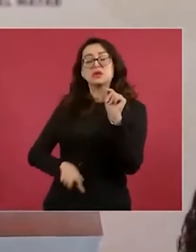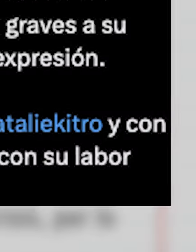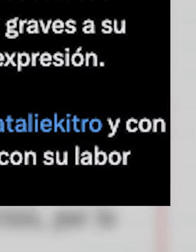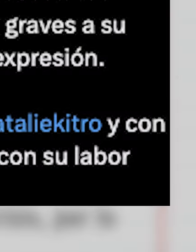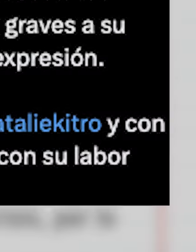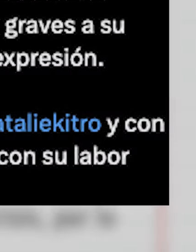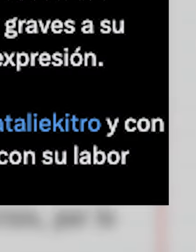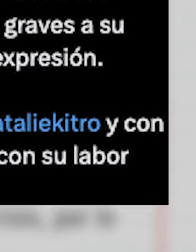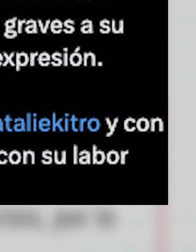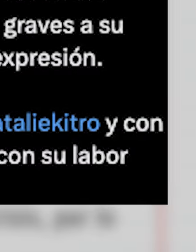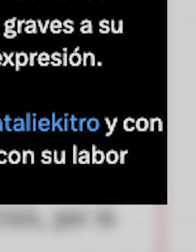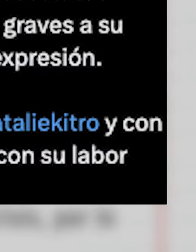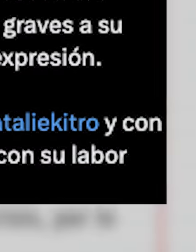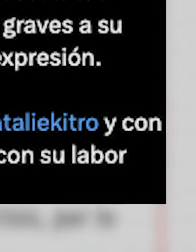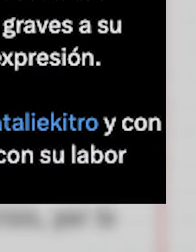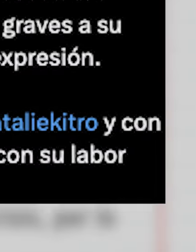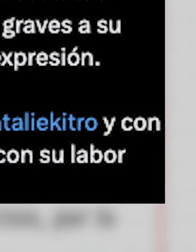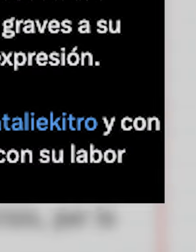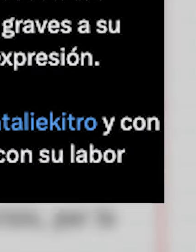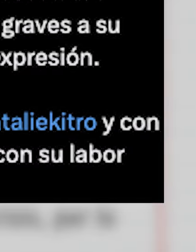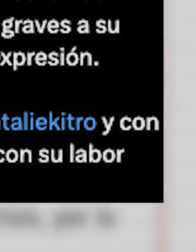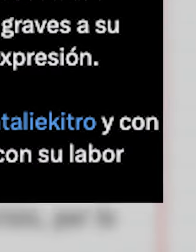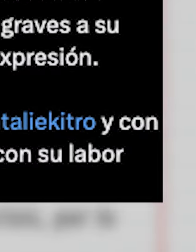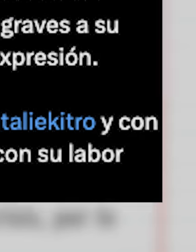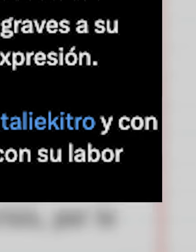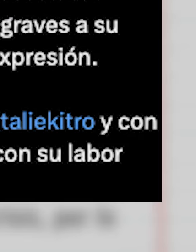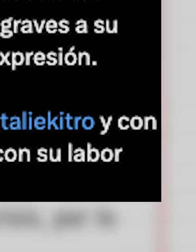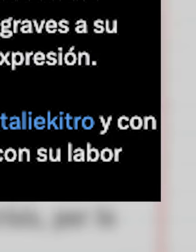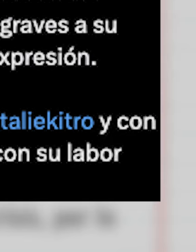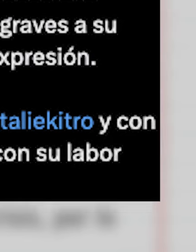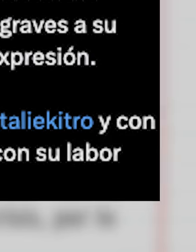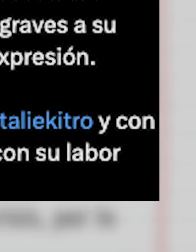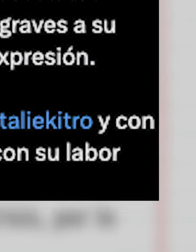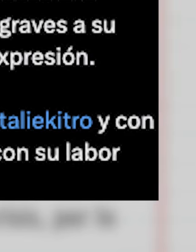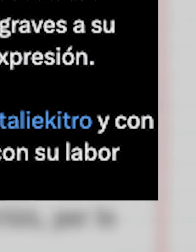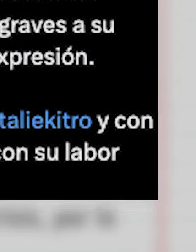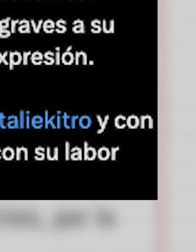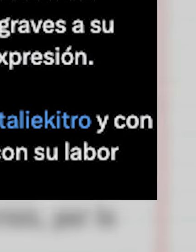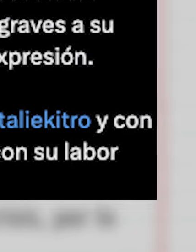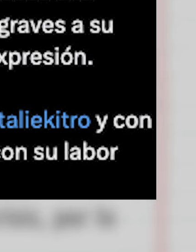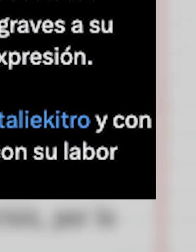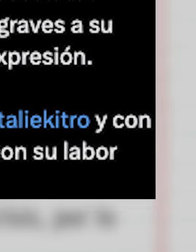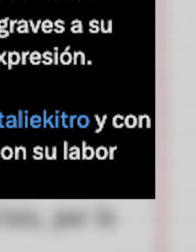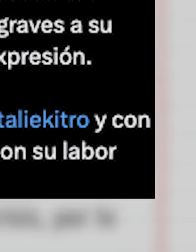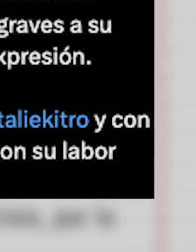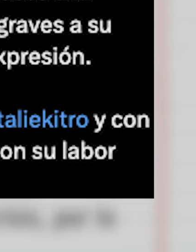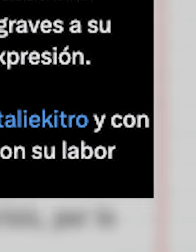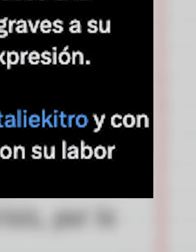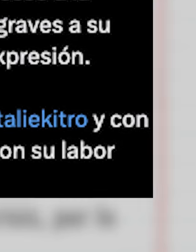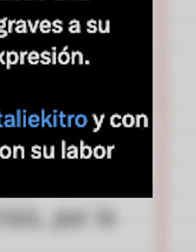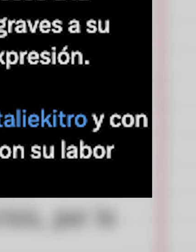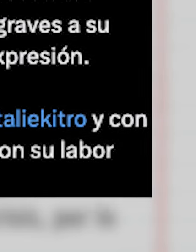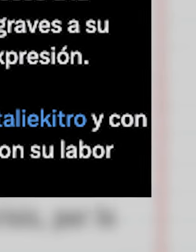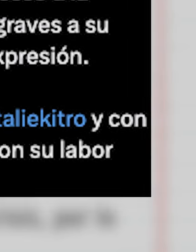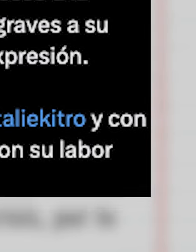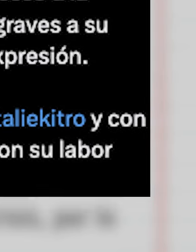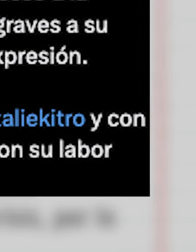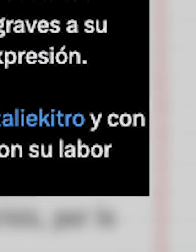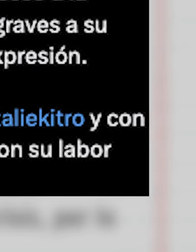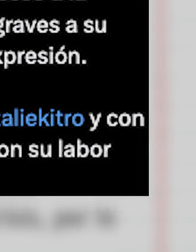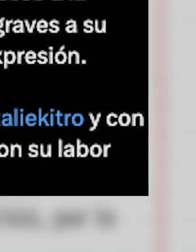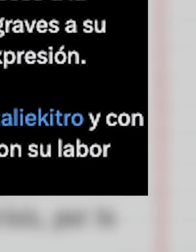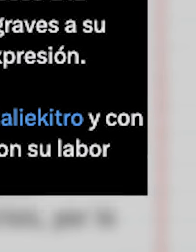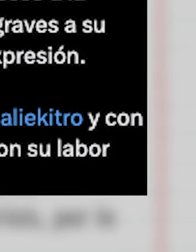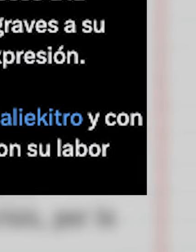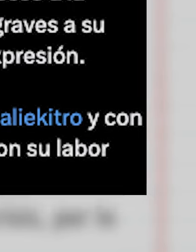y estatales por otro lado la organización amnistía internacional señaló que revelar datos personales de periodistas e impedirles el acceso a la